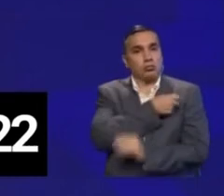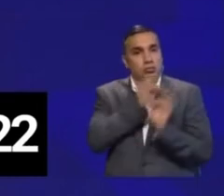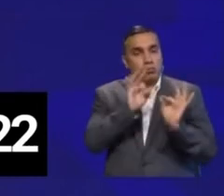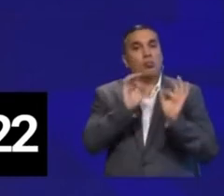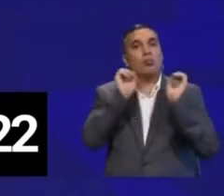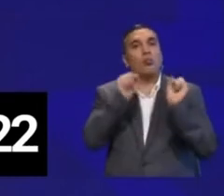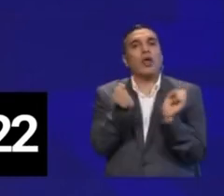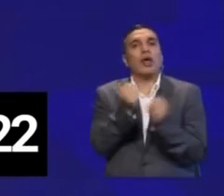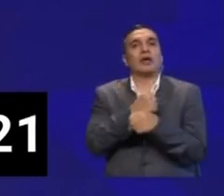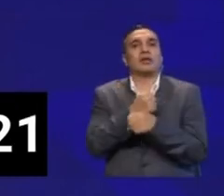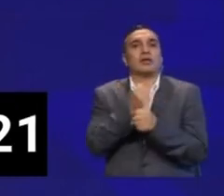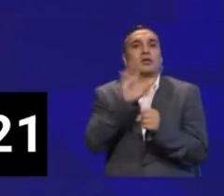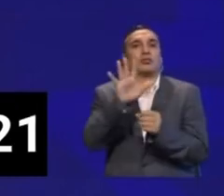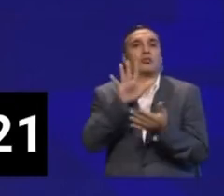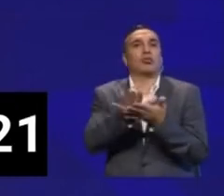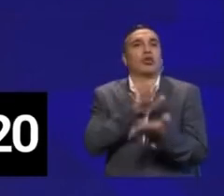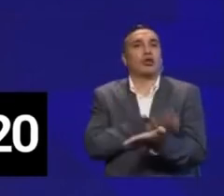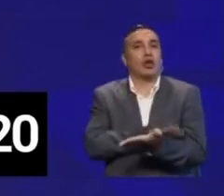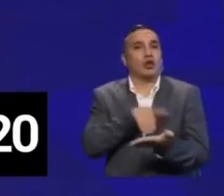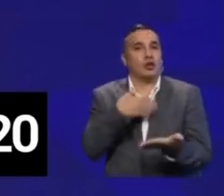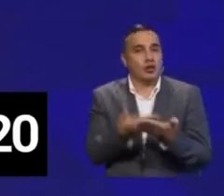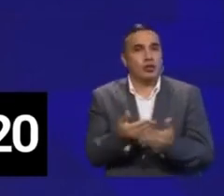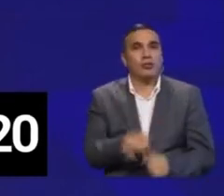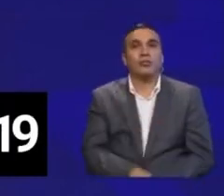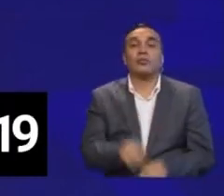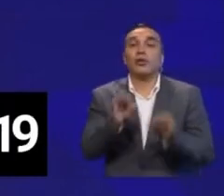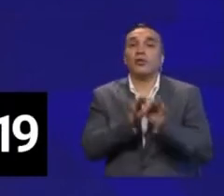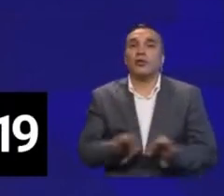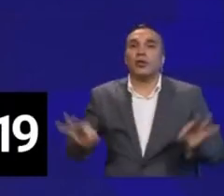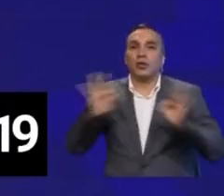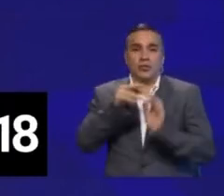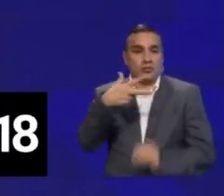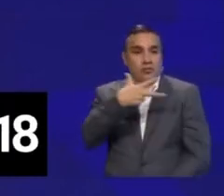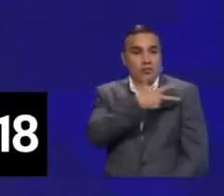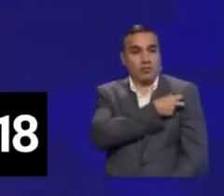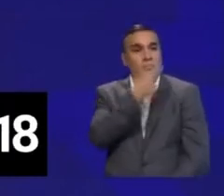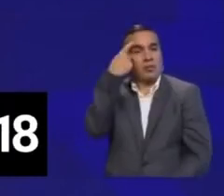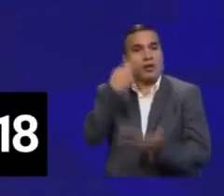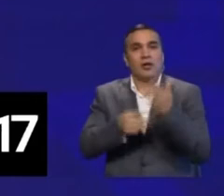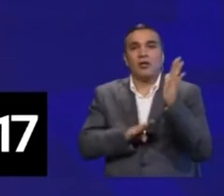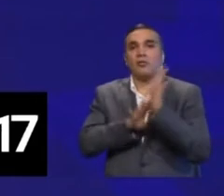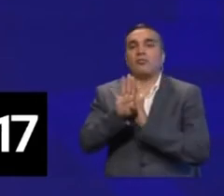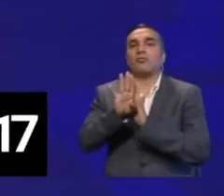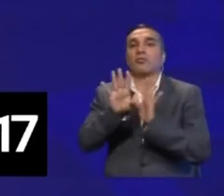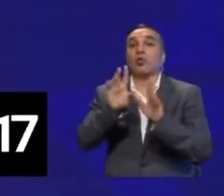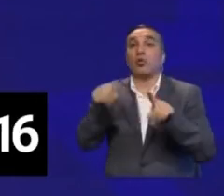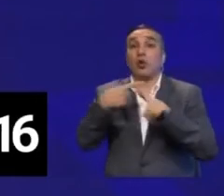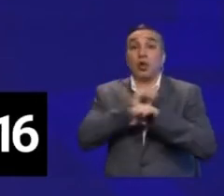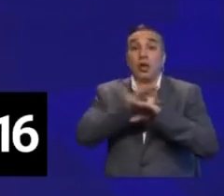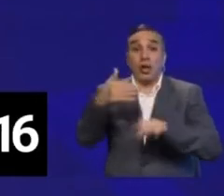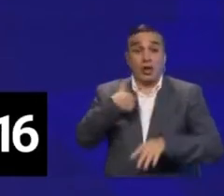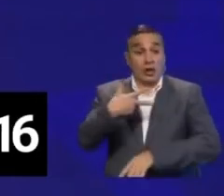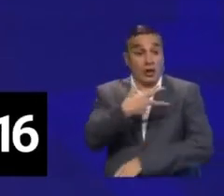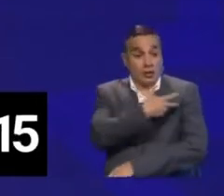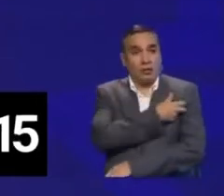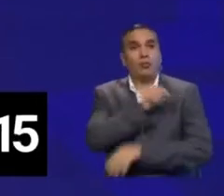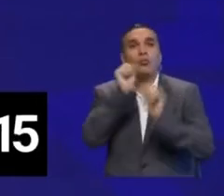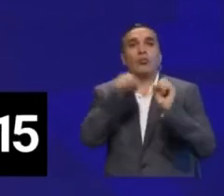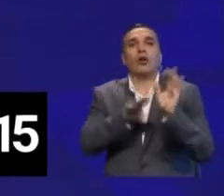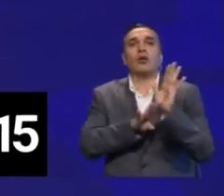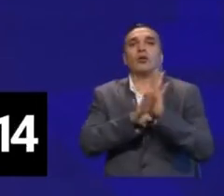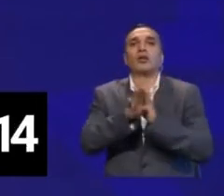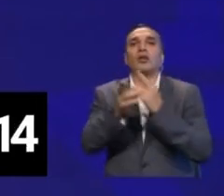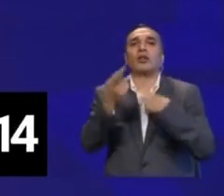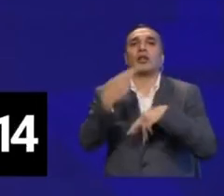vacunar a la mayor cantidad de ecuatorianos, lograr esa inmunidad para que podamos reactivarnos. Solo así entonces podremos hablar